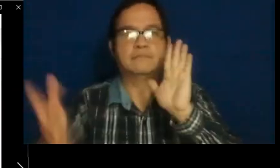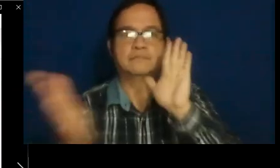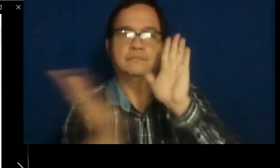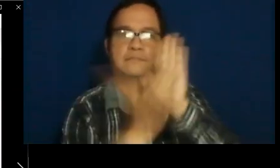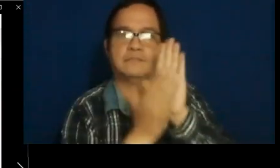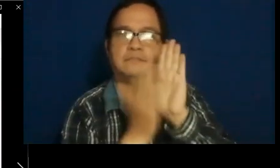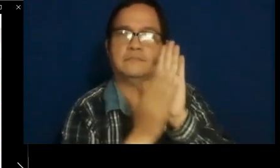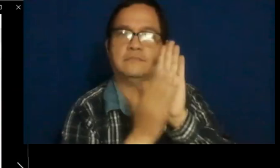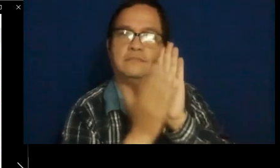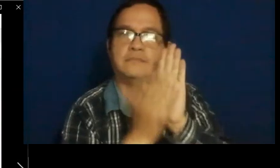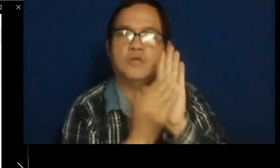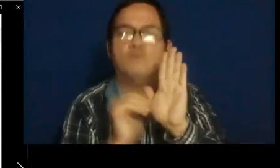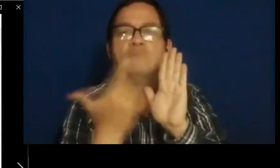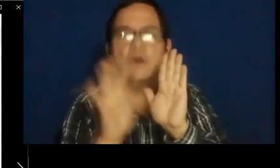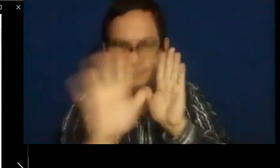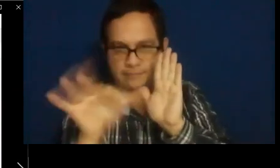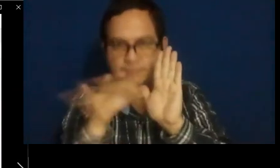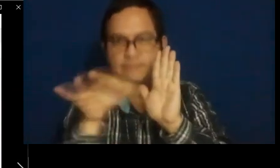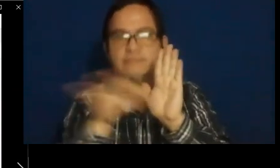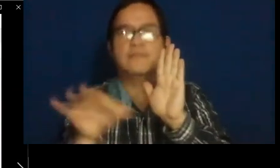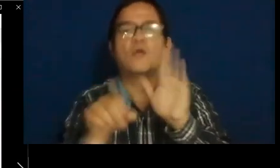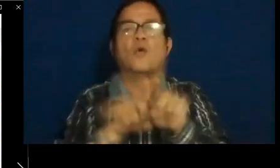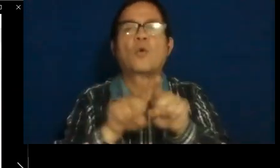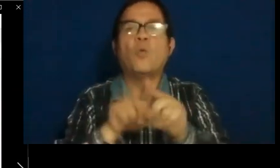matemática. Yo les voy a explicar cómo se hace, porque se hace a través del